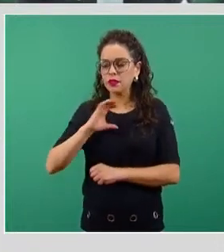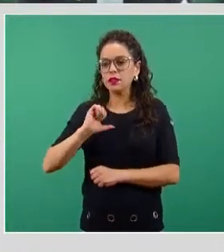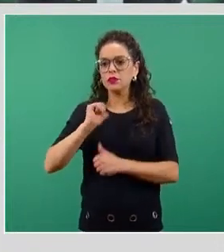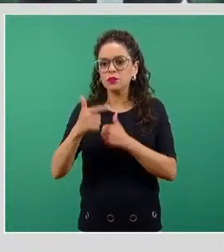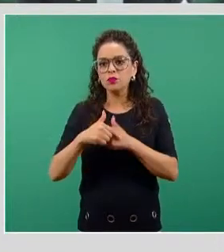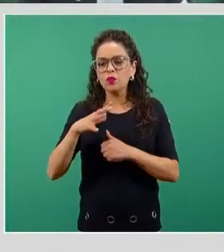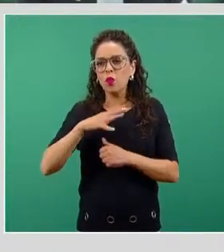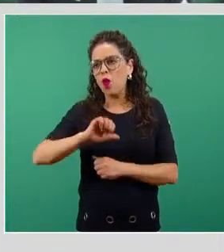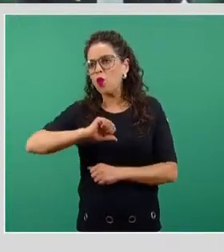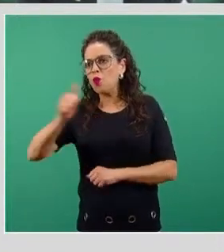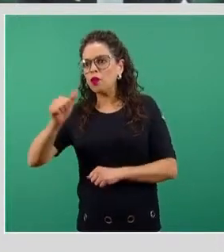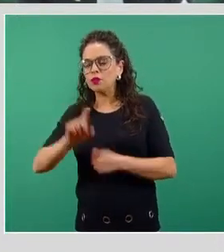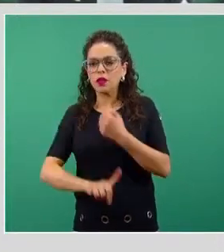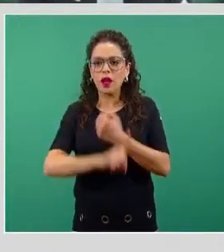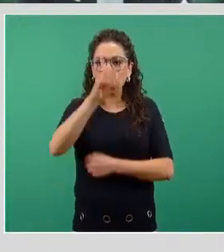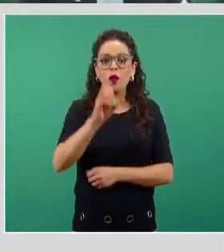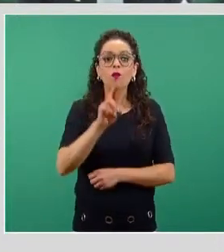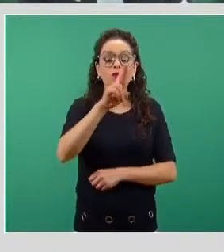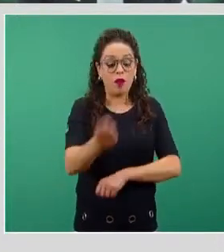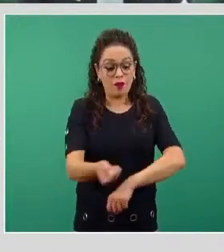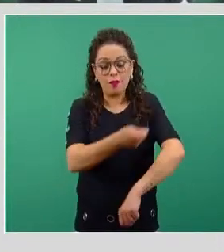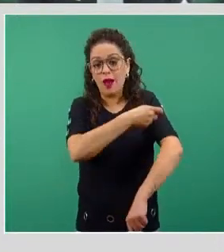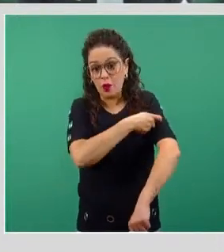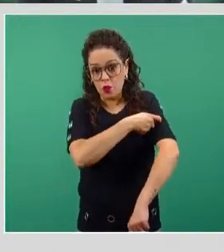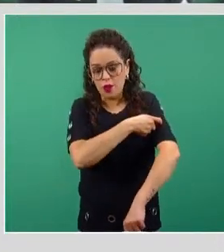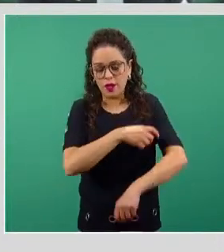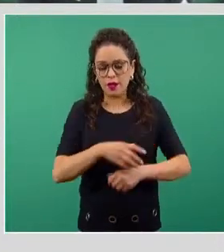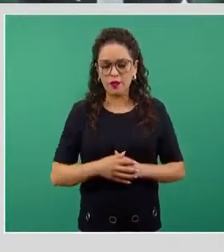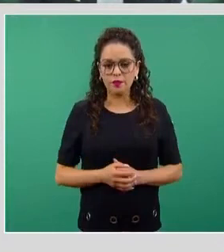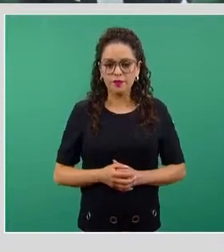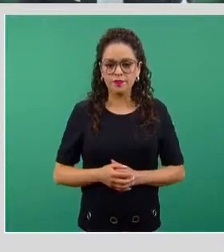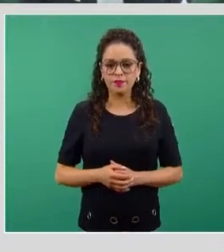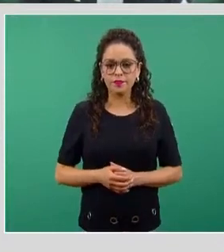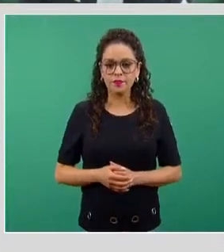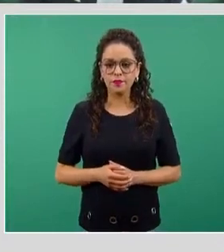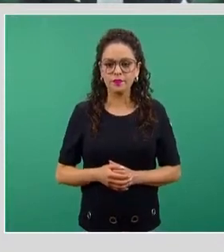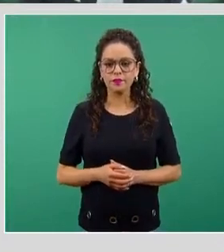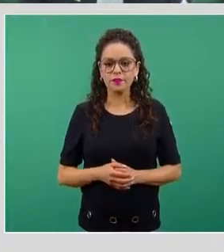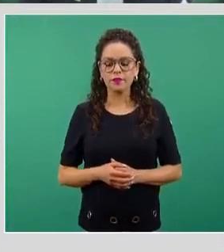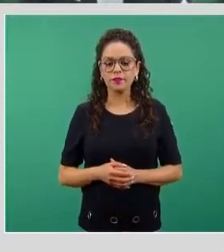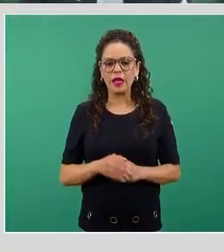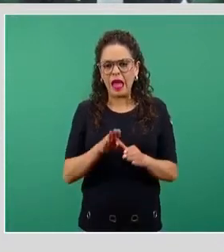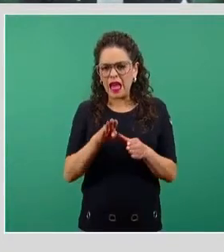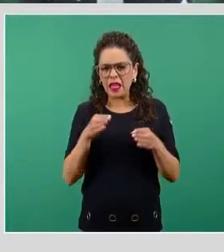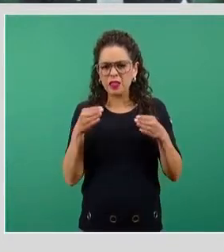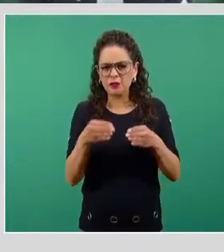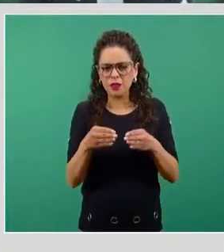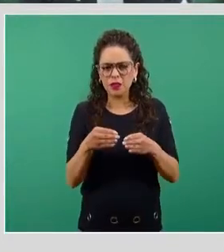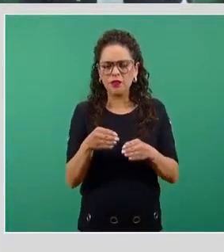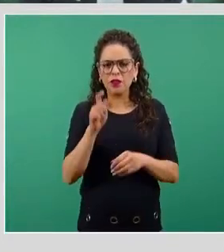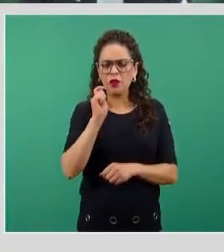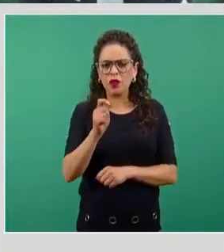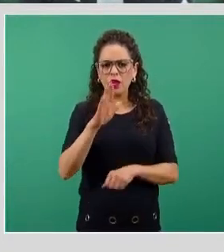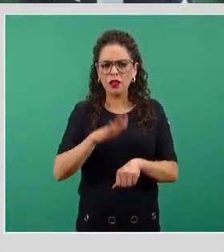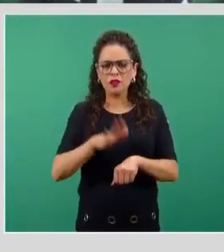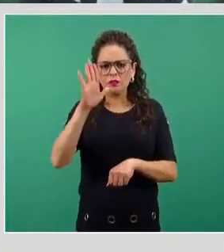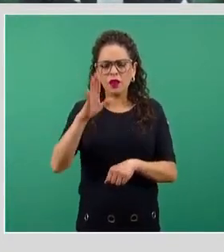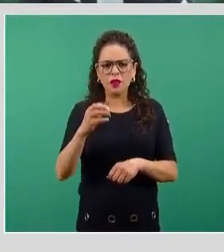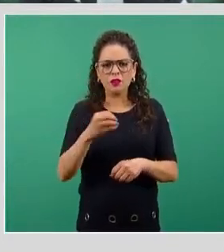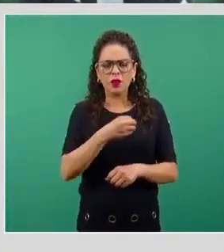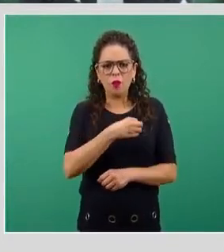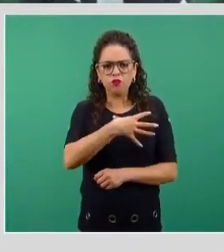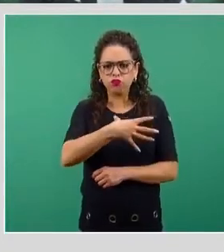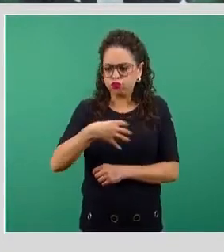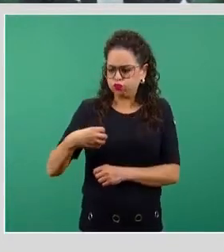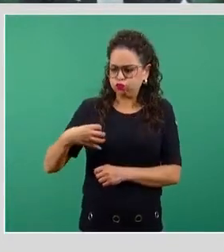aplicación de la vacuna. Específicamente esta inflamación que usted refiere de glándulas o ganglios en